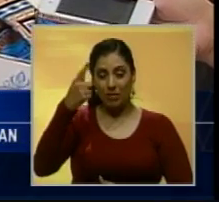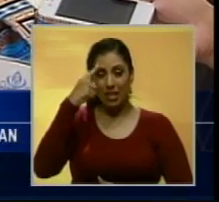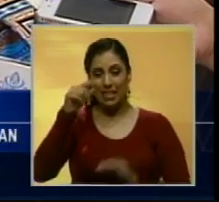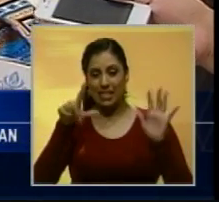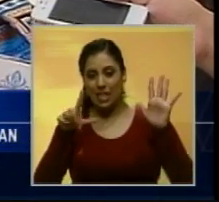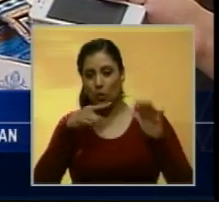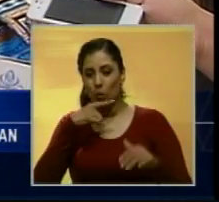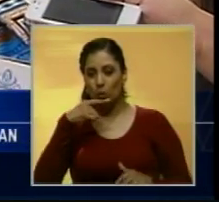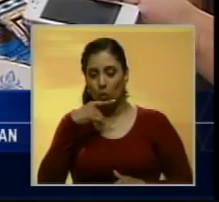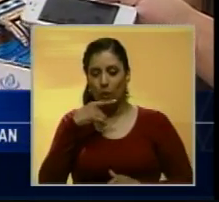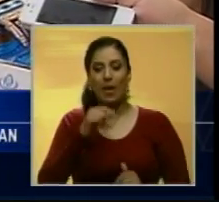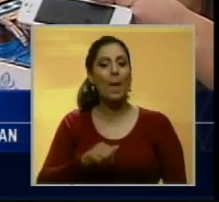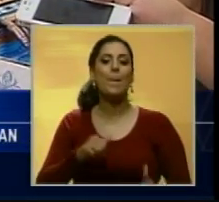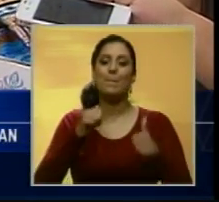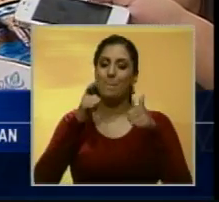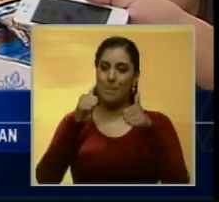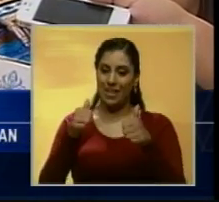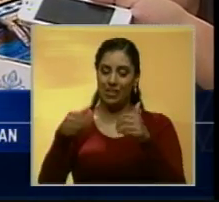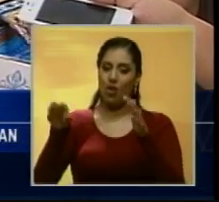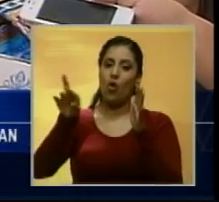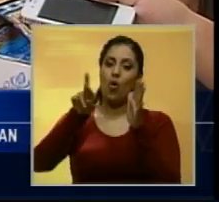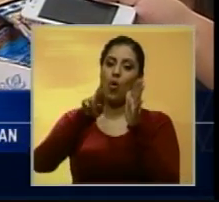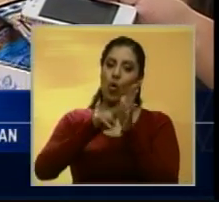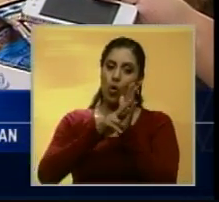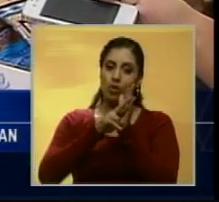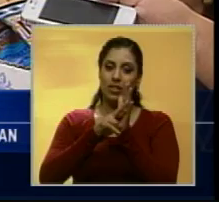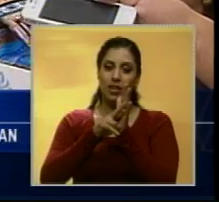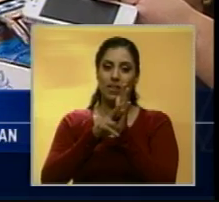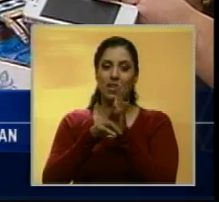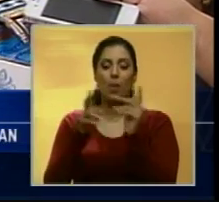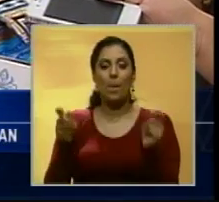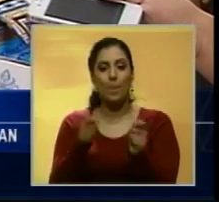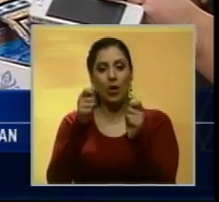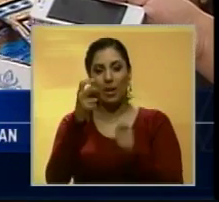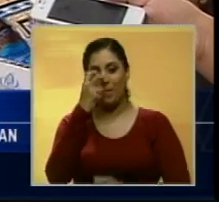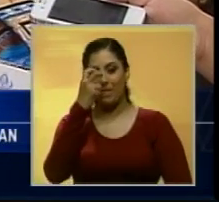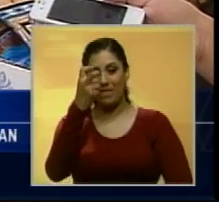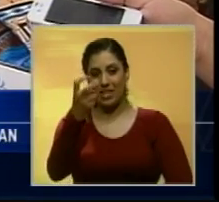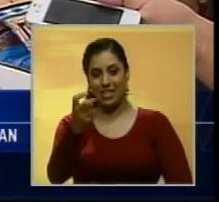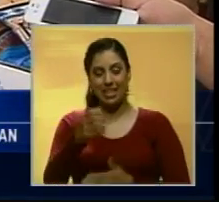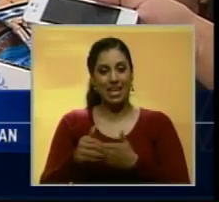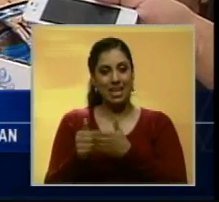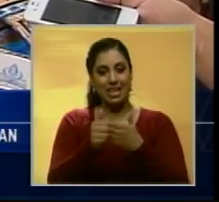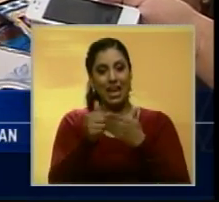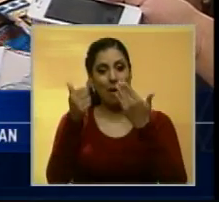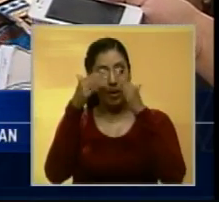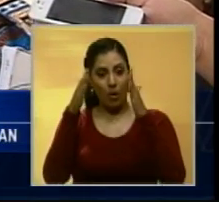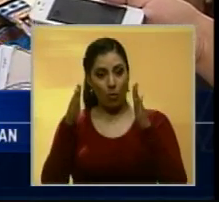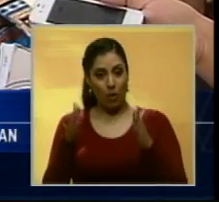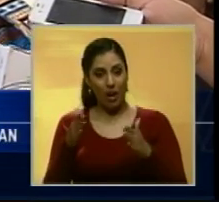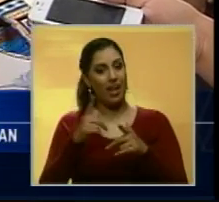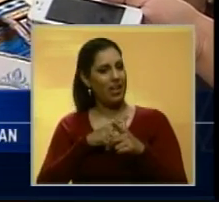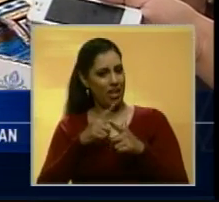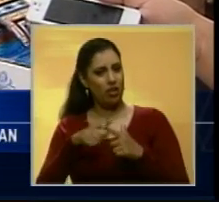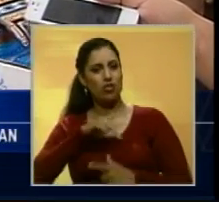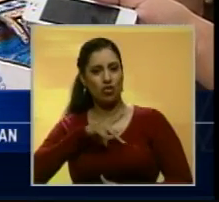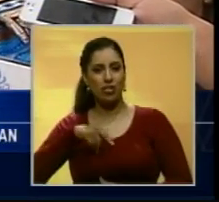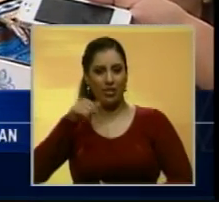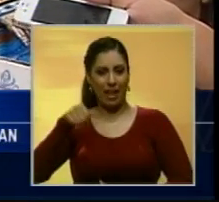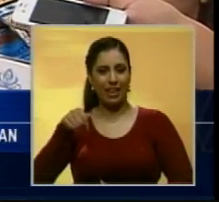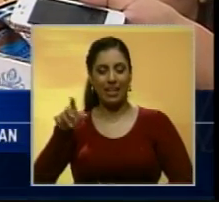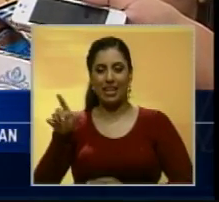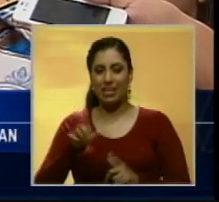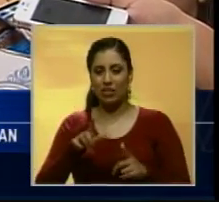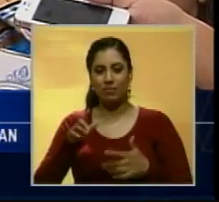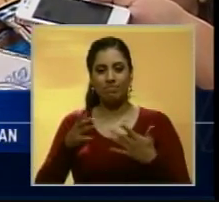7 de octubre, se reincorpora nuevamente el programa de visitas guiadas para los colegios. Entonces aquí ya tenemos